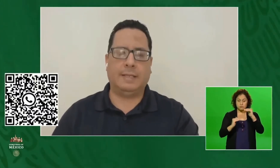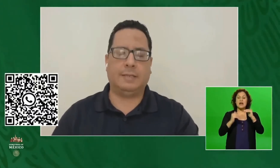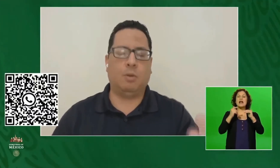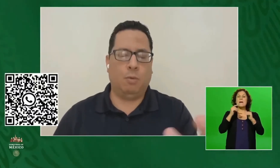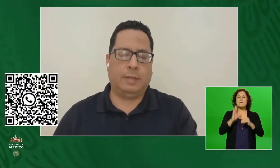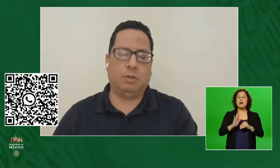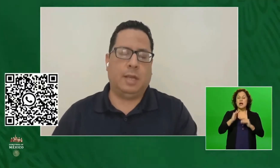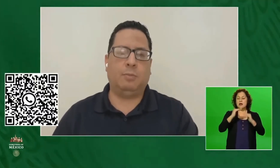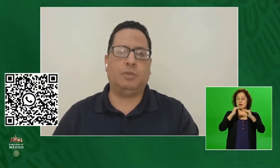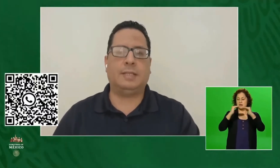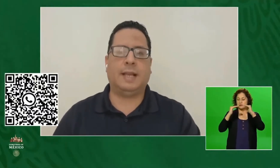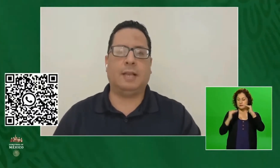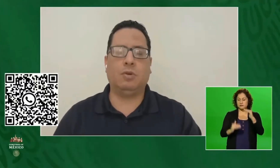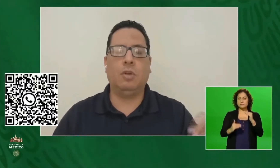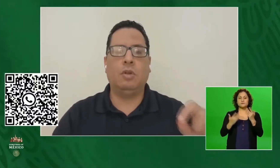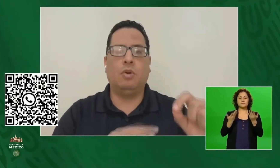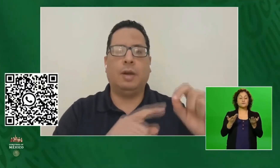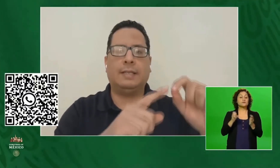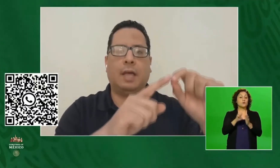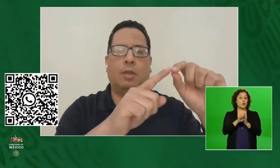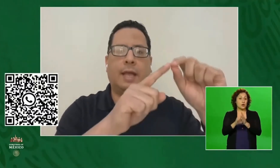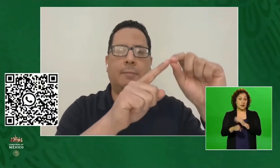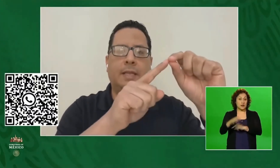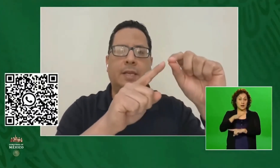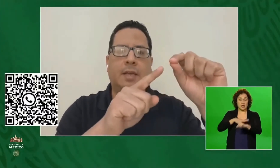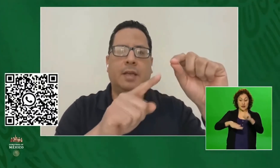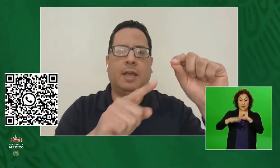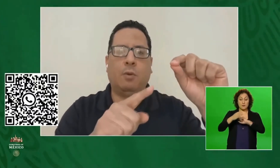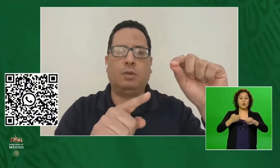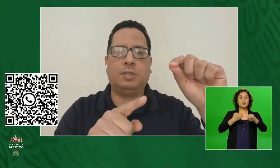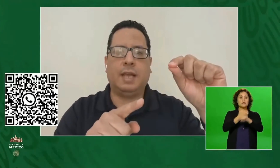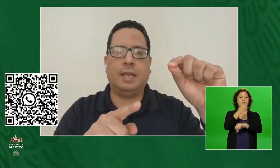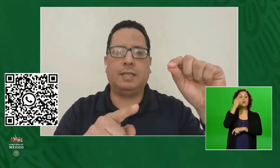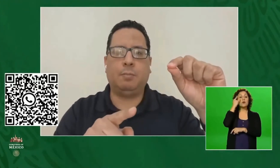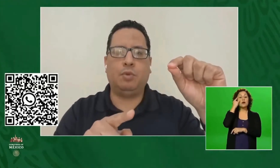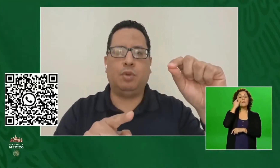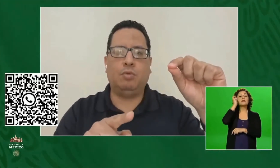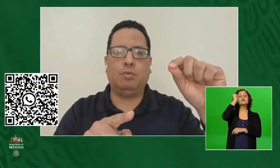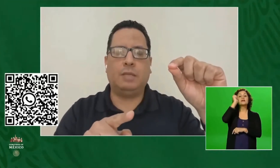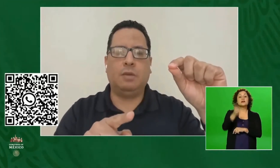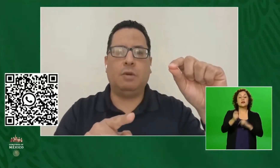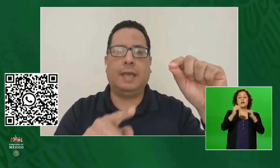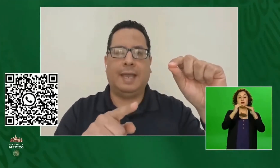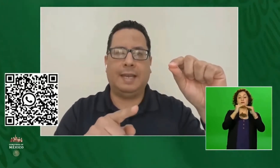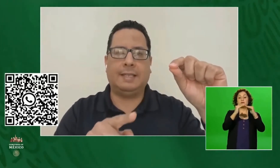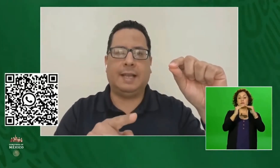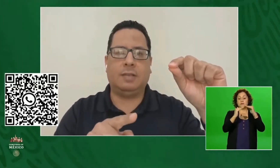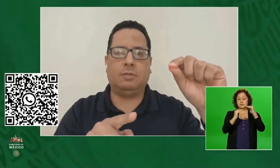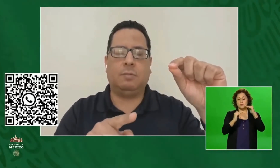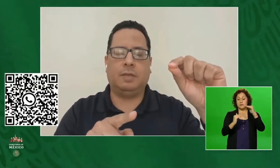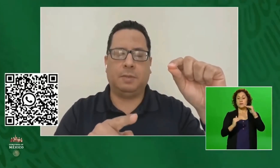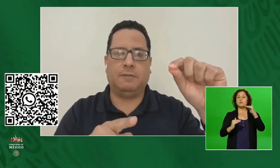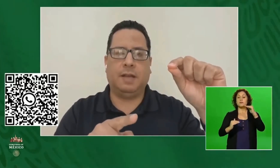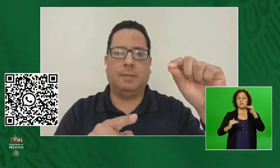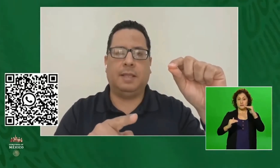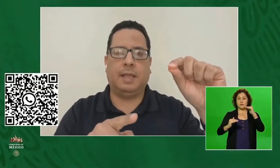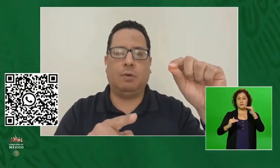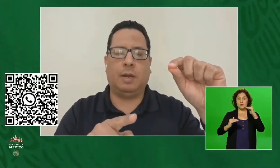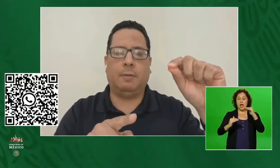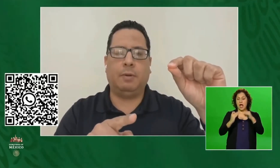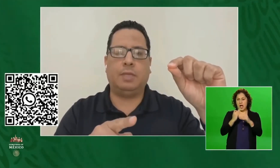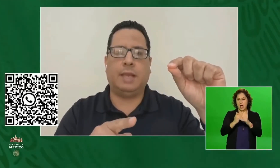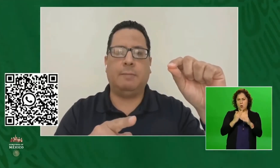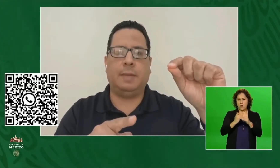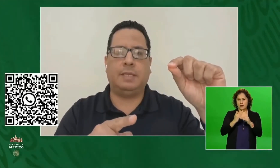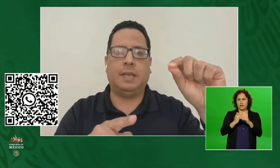entidades, como pasó, digamos, en este caso, con el estado de Campeche? Que cuando están en ese punto de ondulación, que en este caso